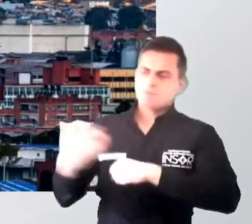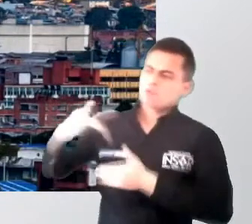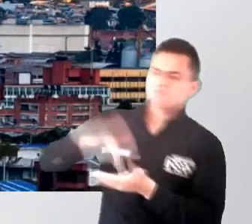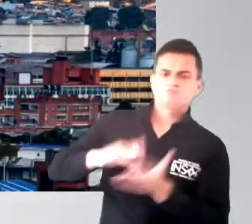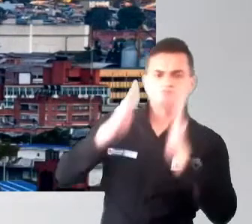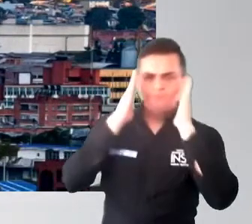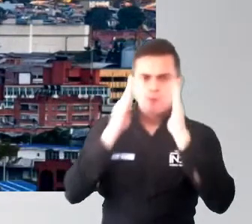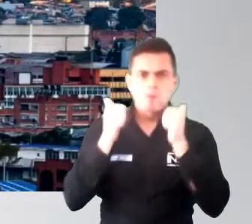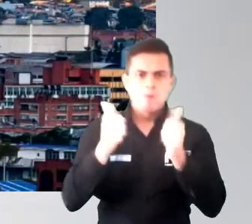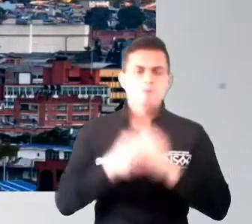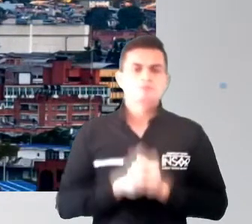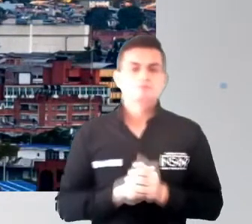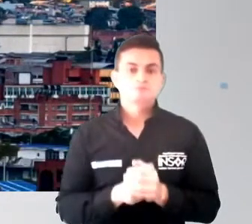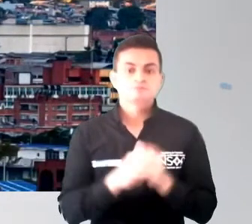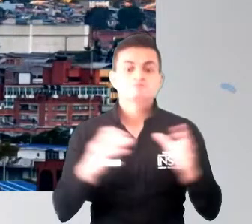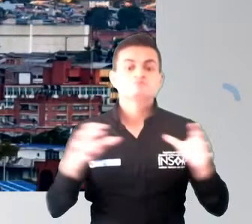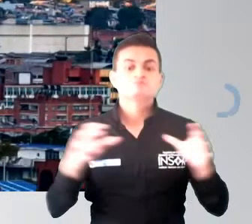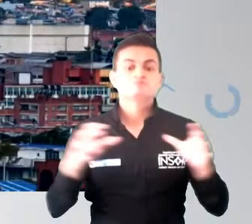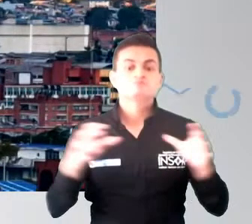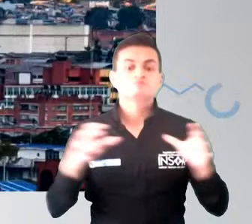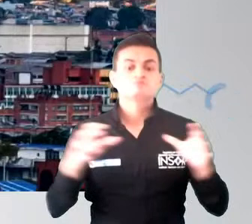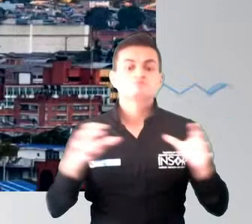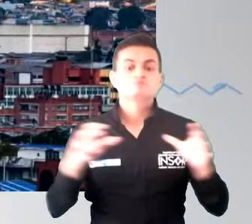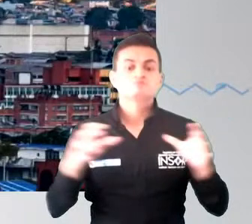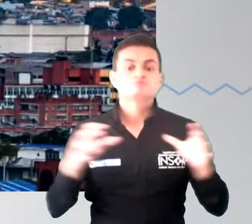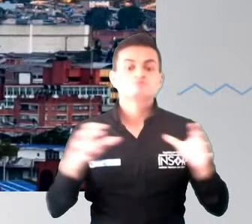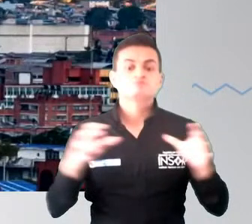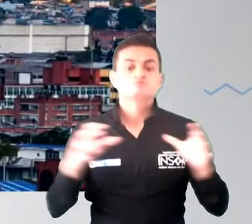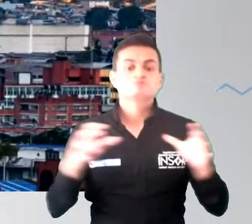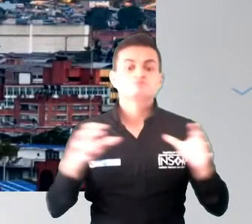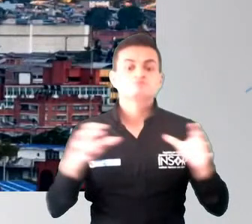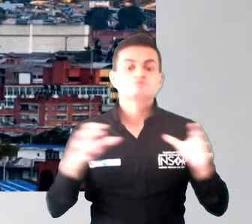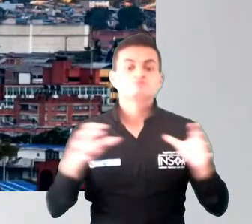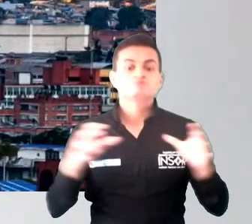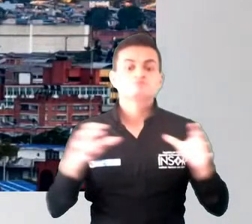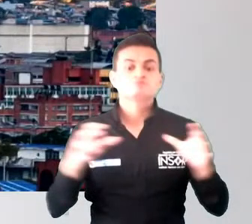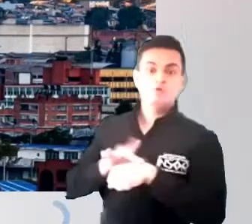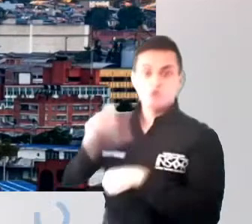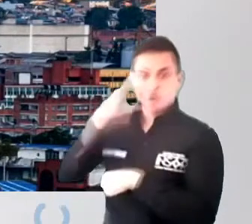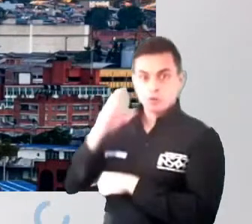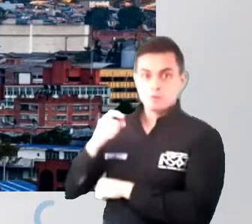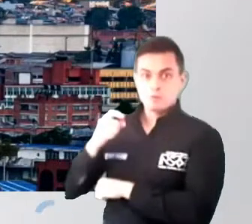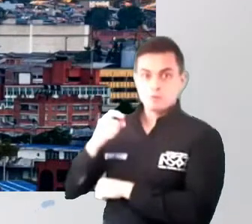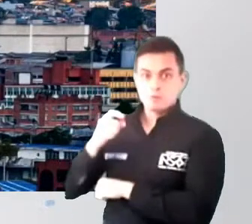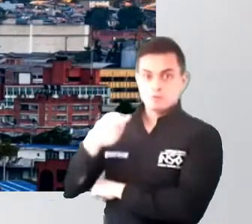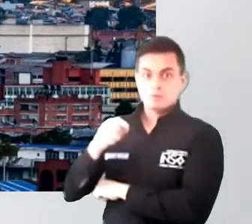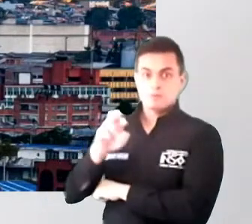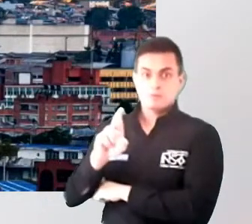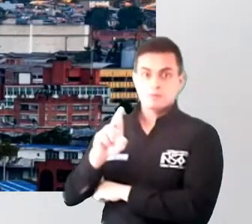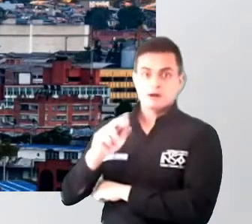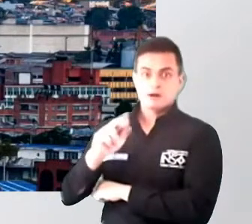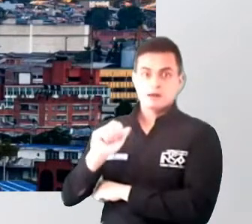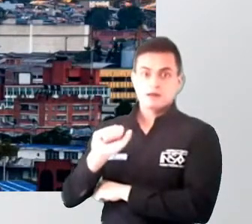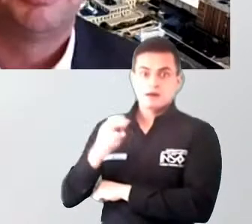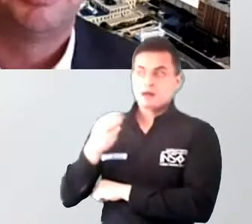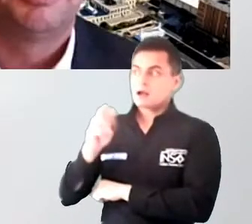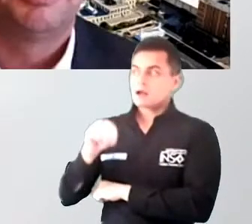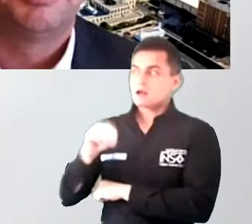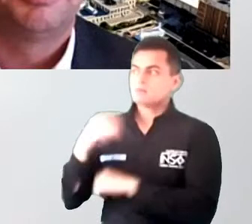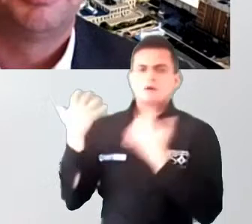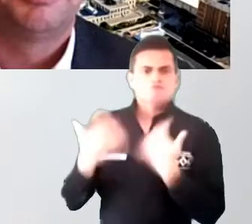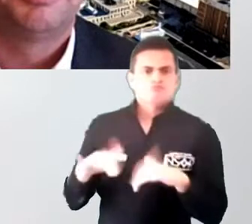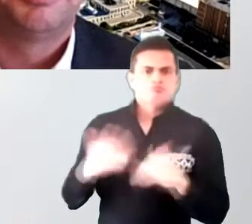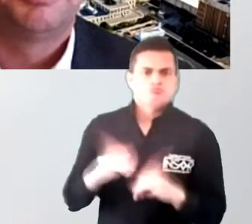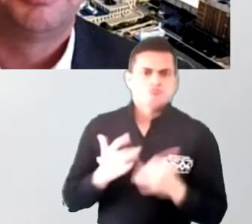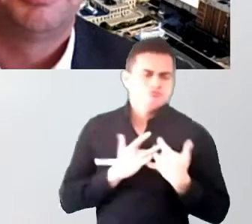a mis colegas que el doctor Graham ha sido extremadamente generoso, nos dio un artículo que